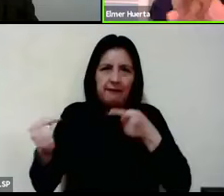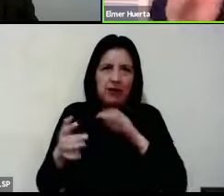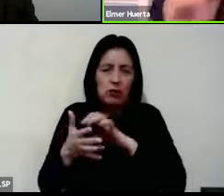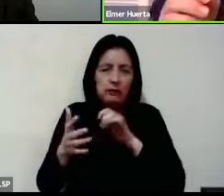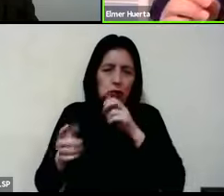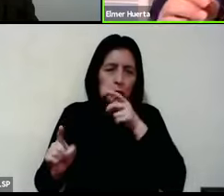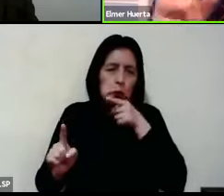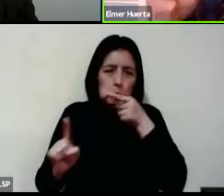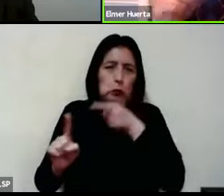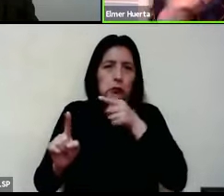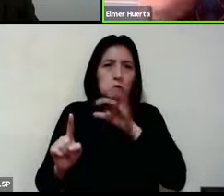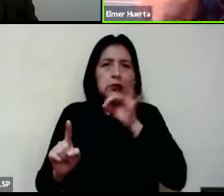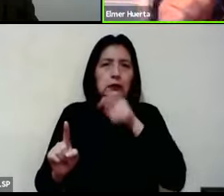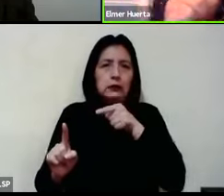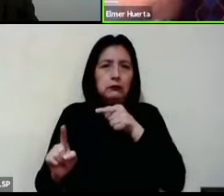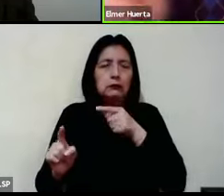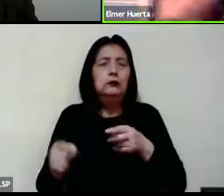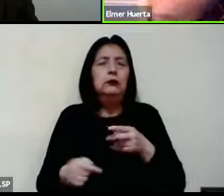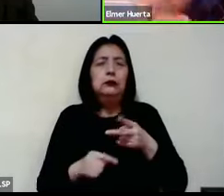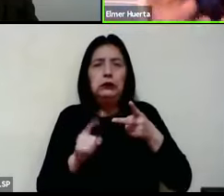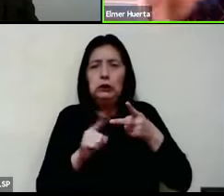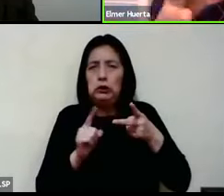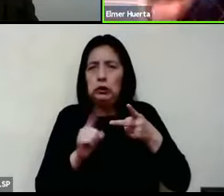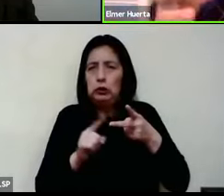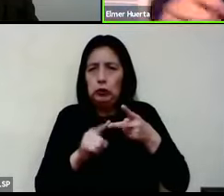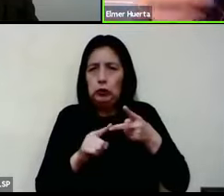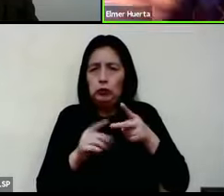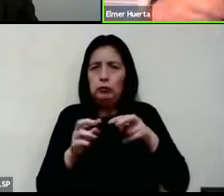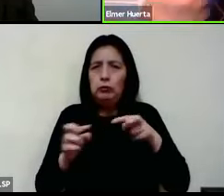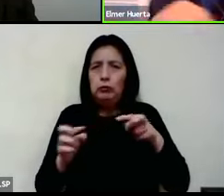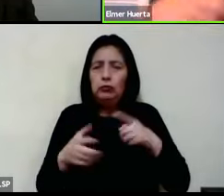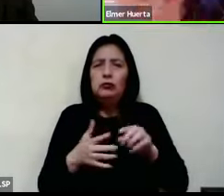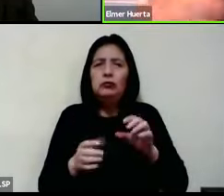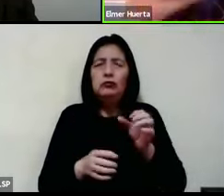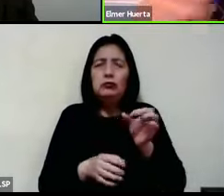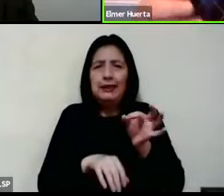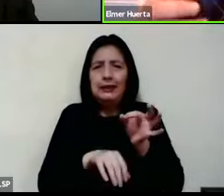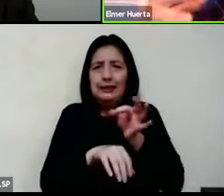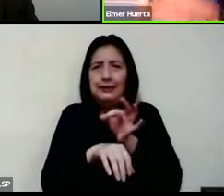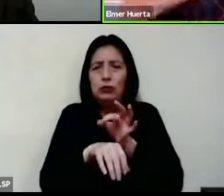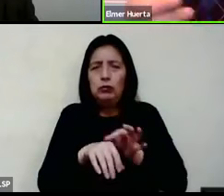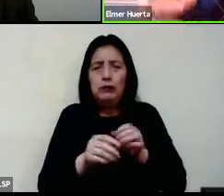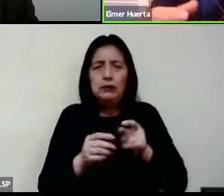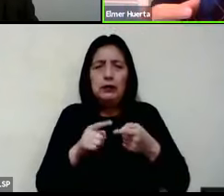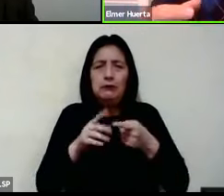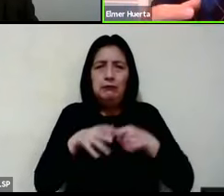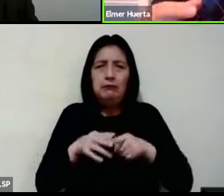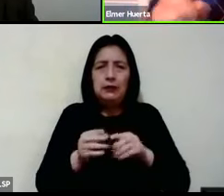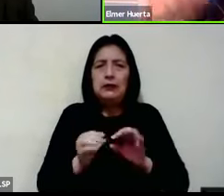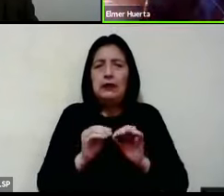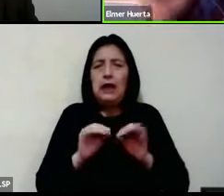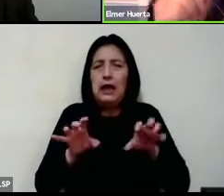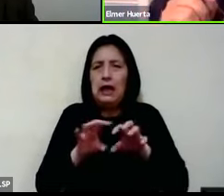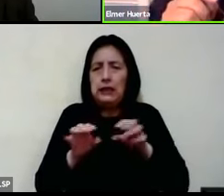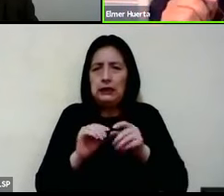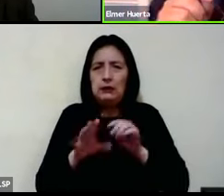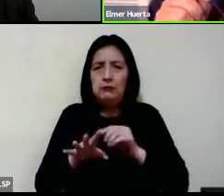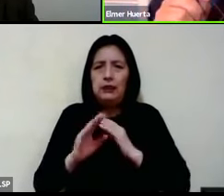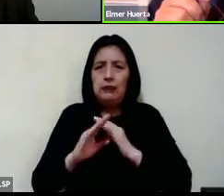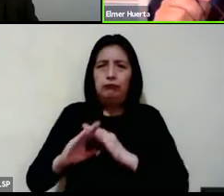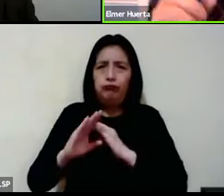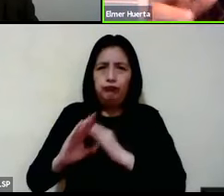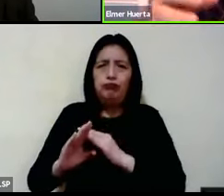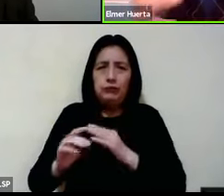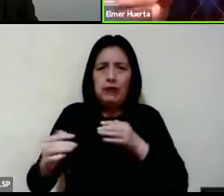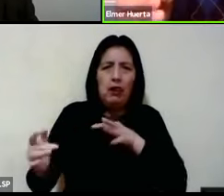caso, y unos productos que estas células empiezan a fabricar para luchar contra ese